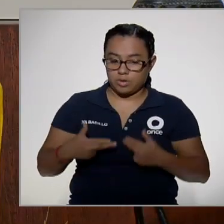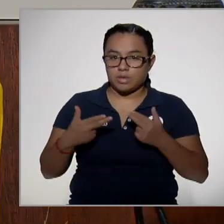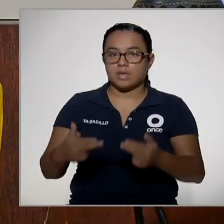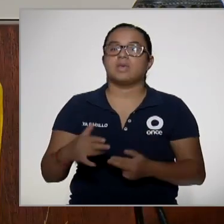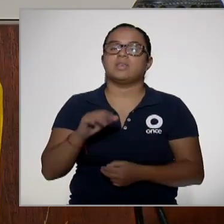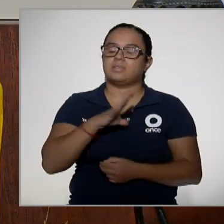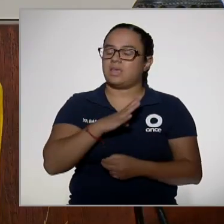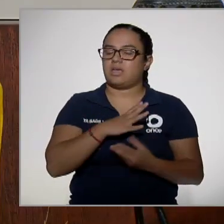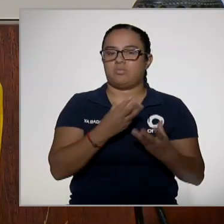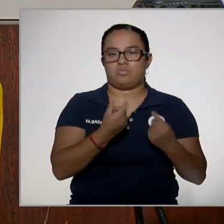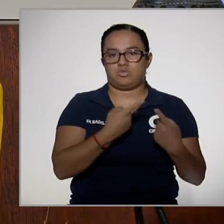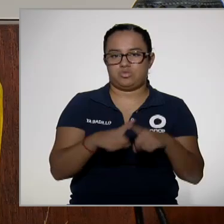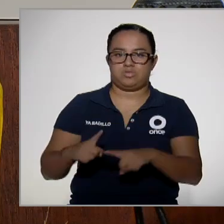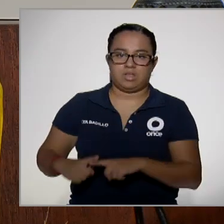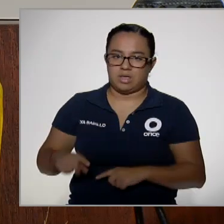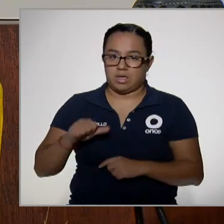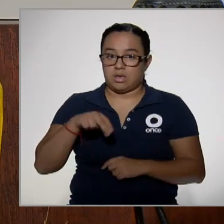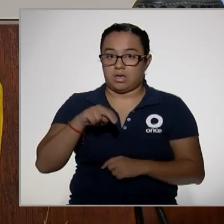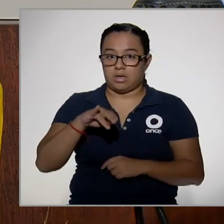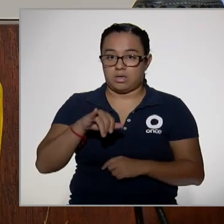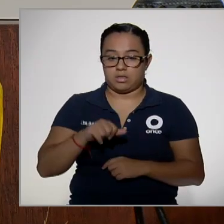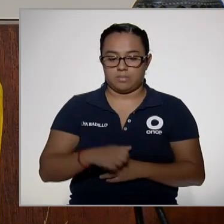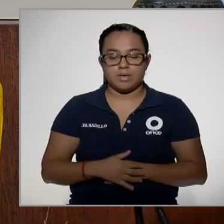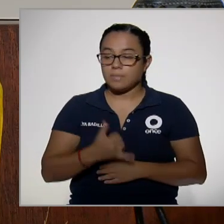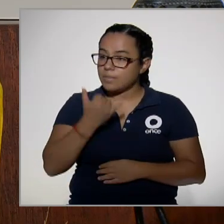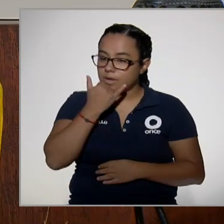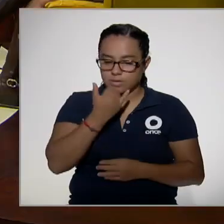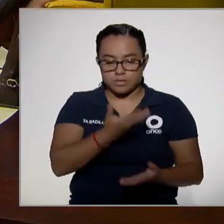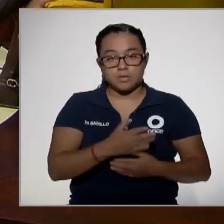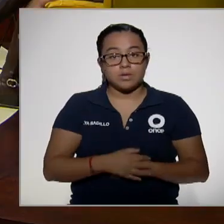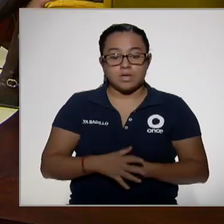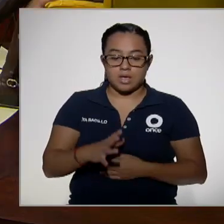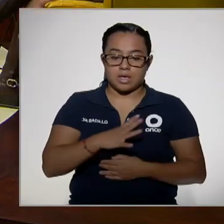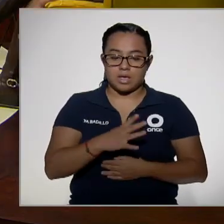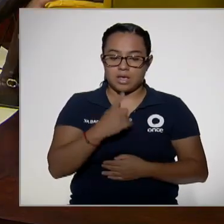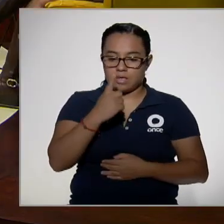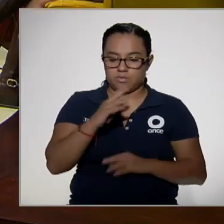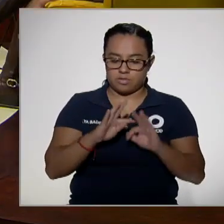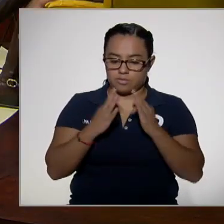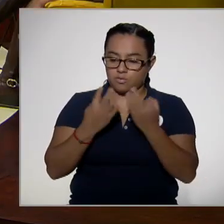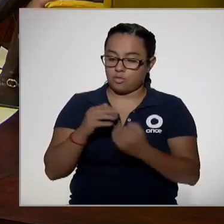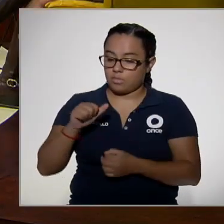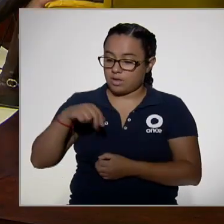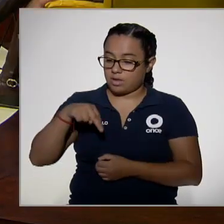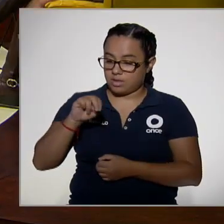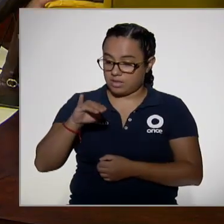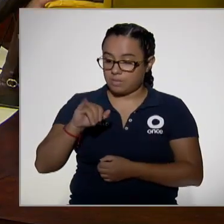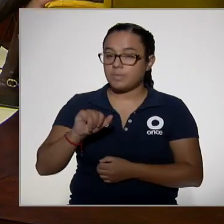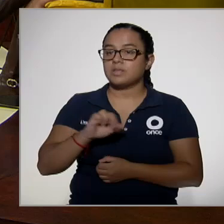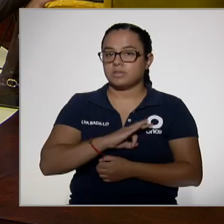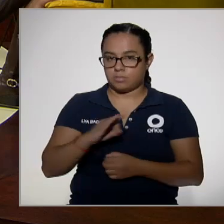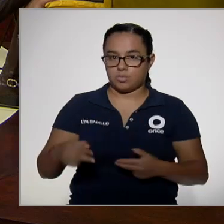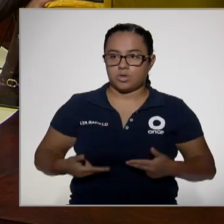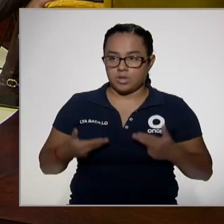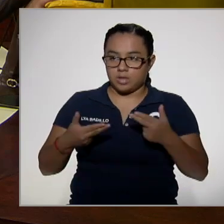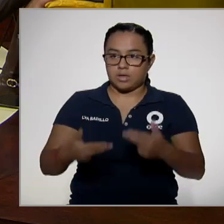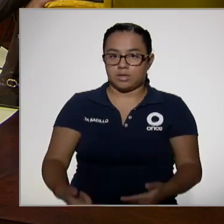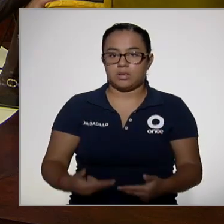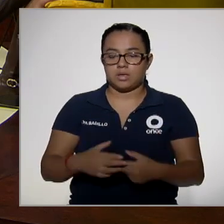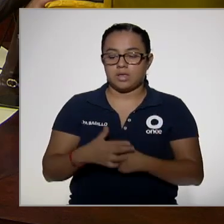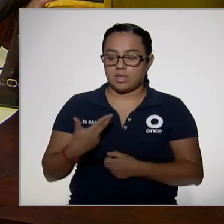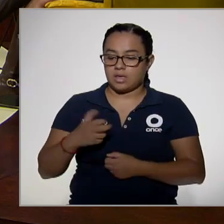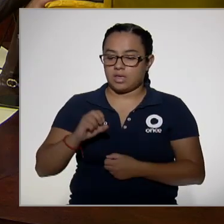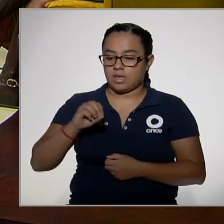muchas anemia dos doctoras hay perdón hay un tipo de anemia que si se heredan o que son anemias hemolíticas